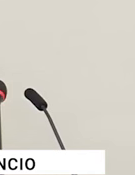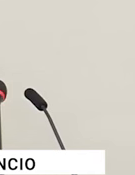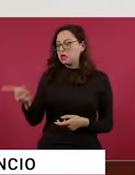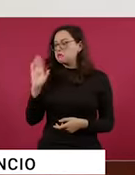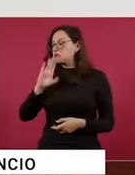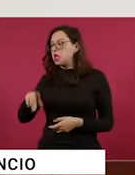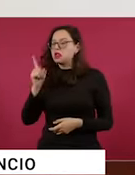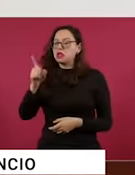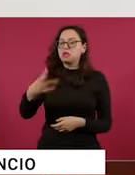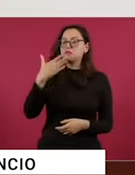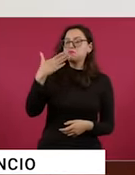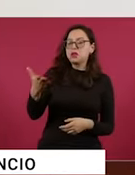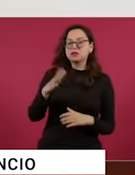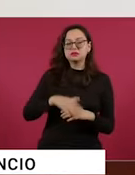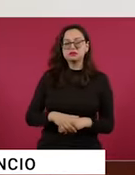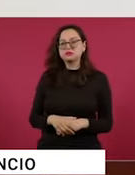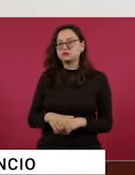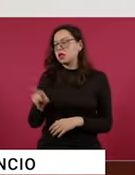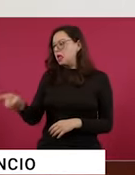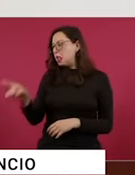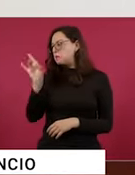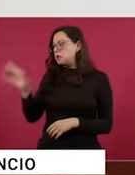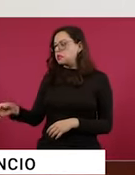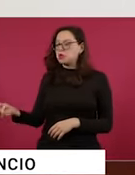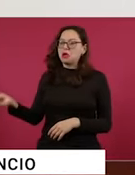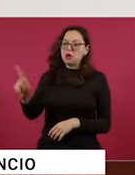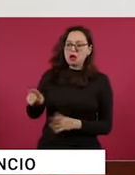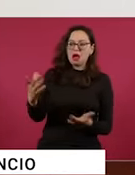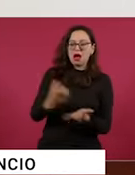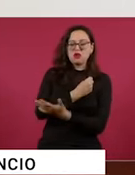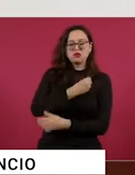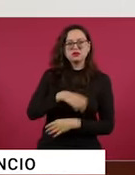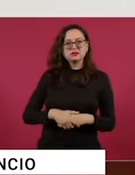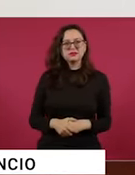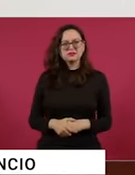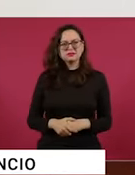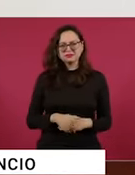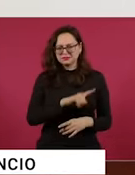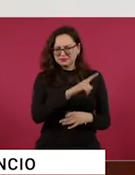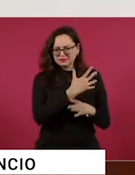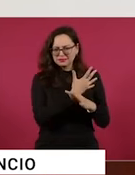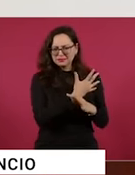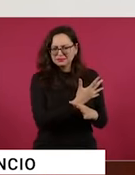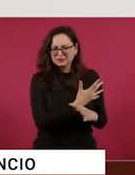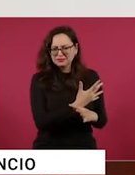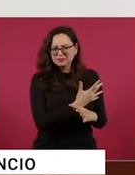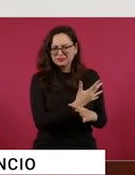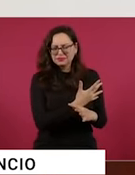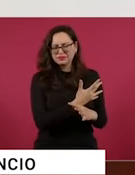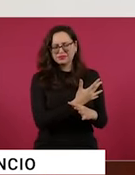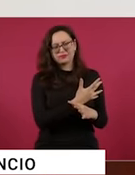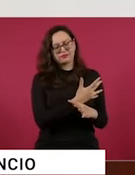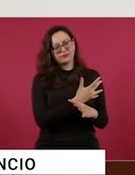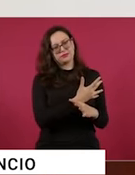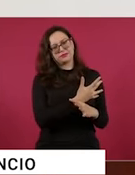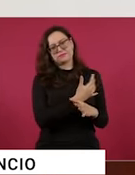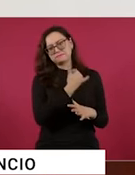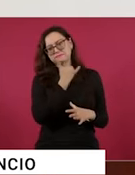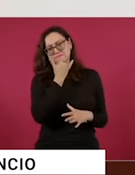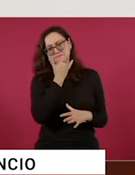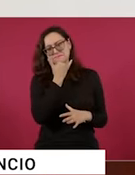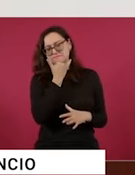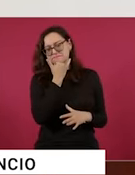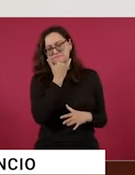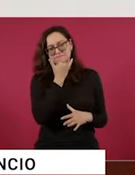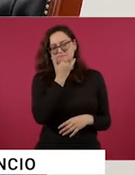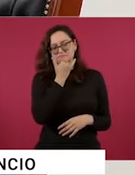Anthony Blinken de reconocer como ganador al candidato opositor de la elección en Venezuela. Y con todo respeto también lo que hicieron